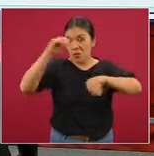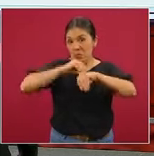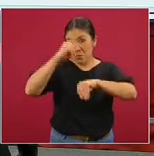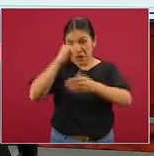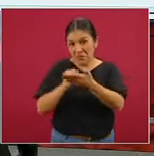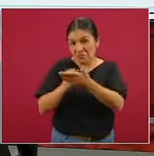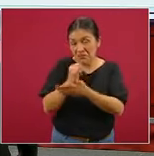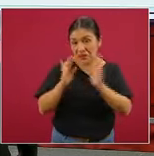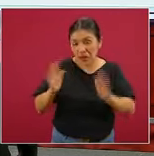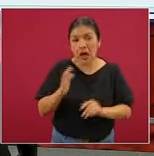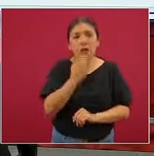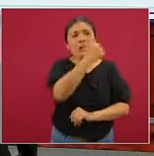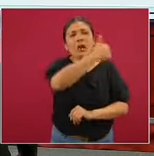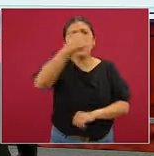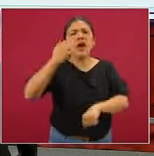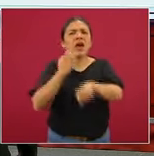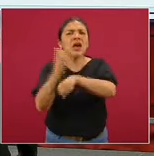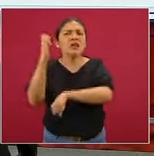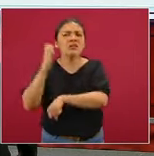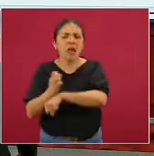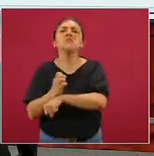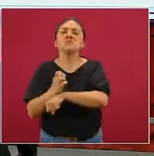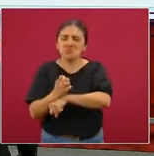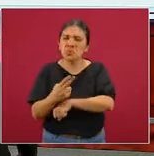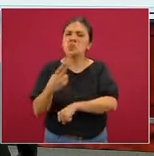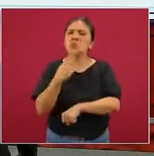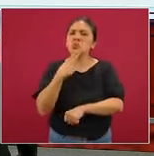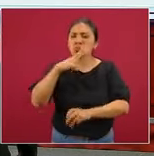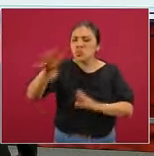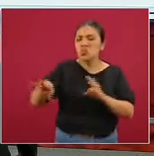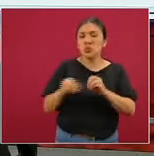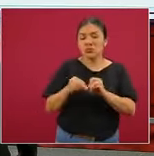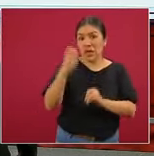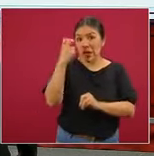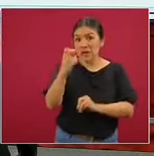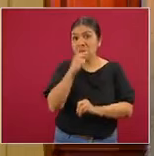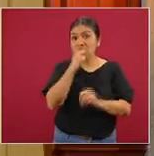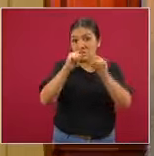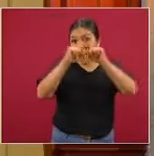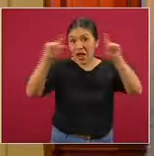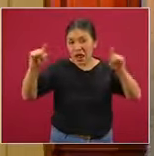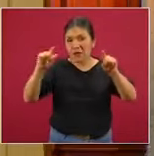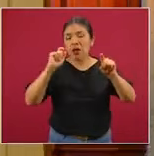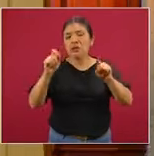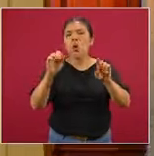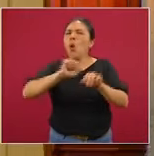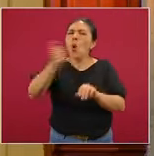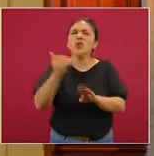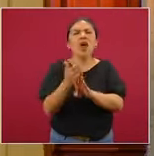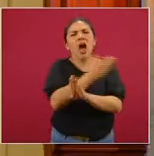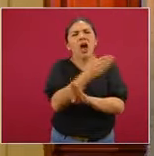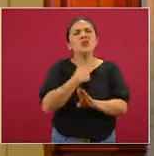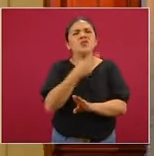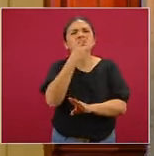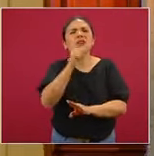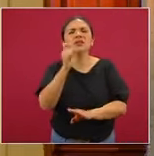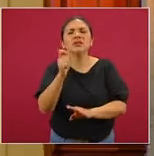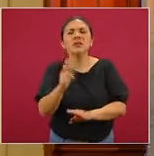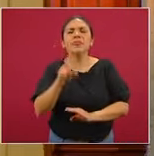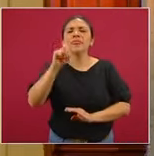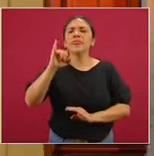operacional, las entidades empezaron a utilizarla. Tanto esta definición como una previa que habíamos también ya comentado, que era